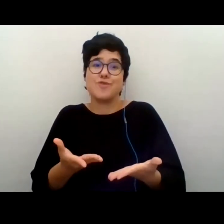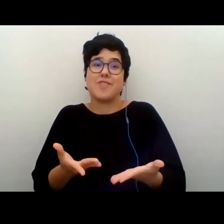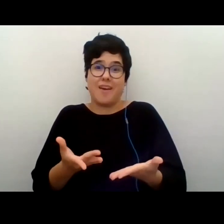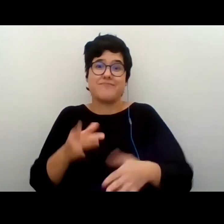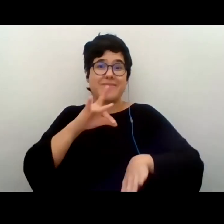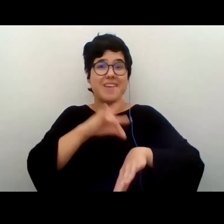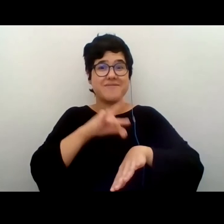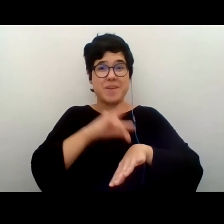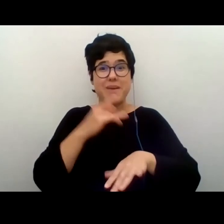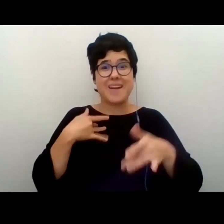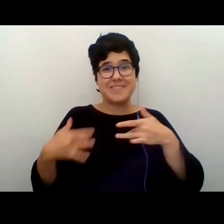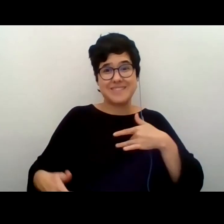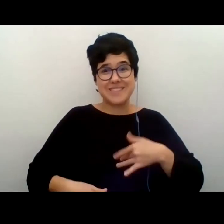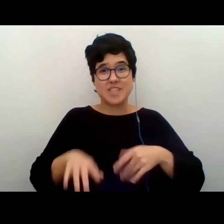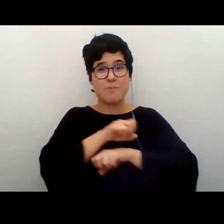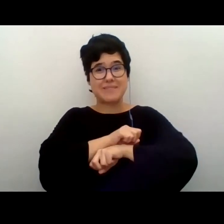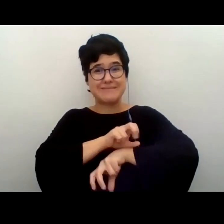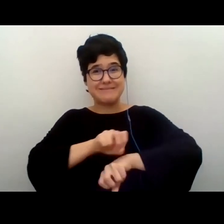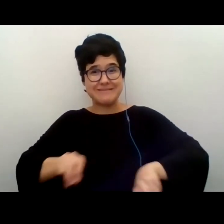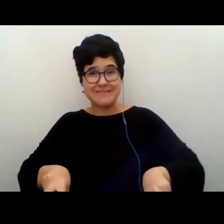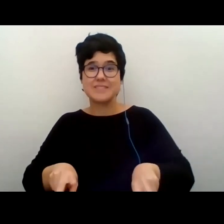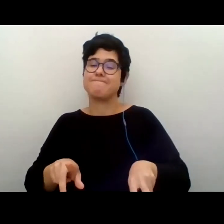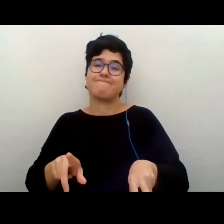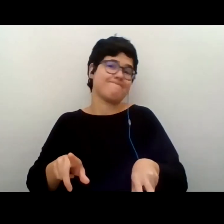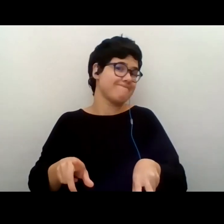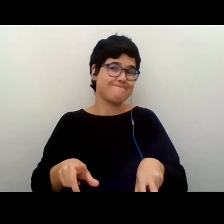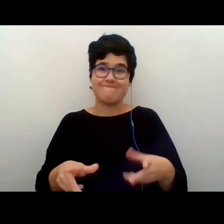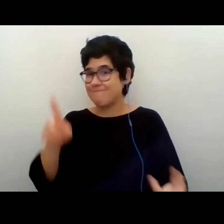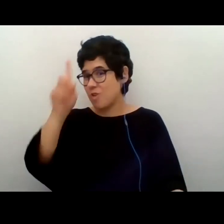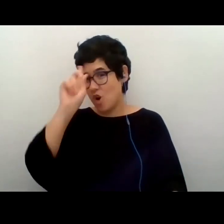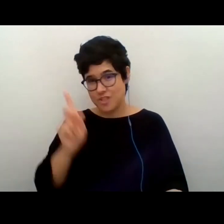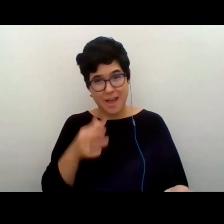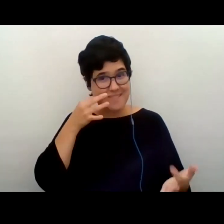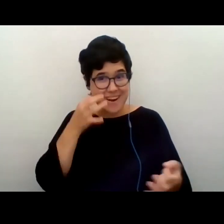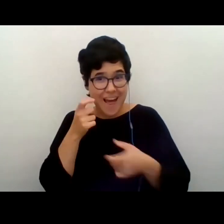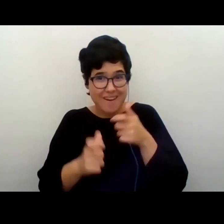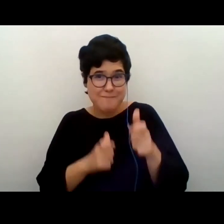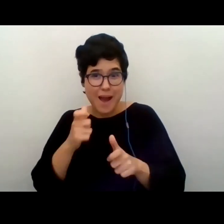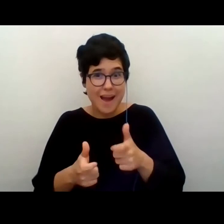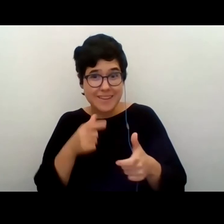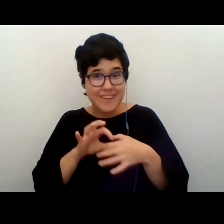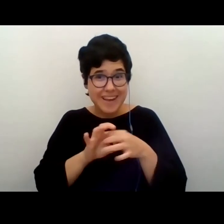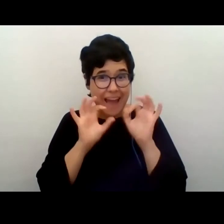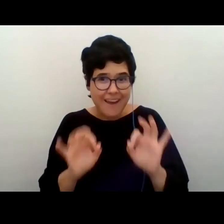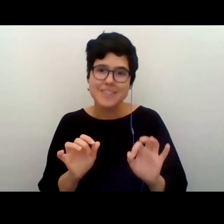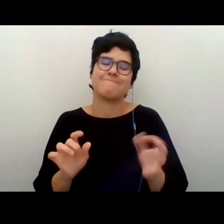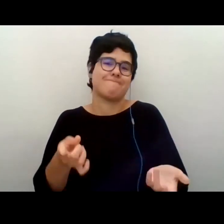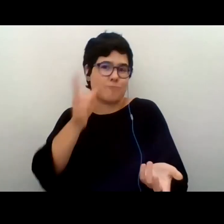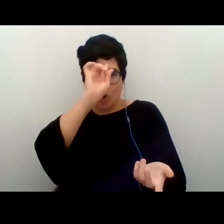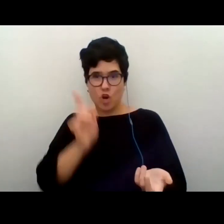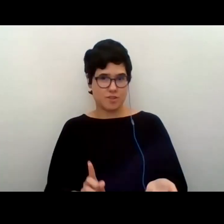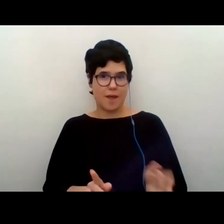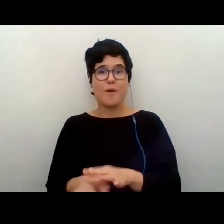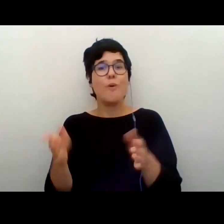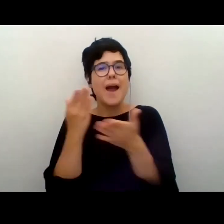revertir el proceso neurodegenerativo. Aparte, estamos hablando de investigación muy reciente y que está muy en